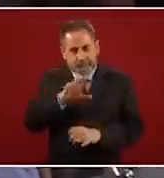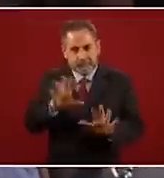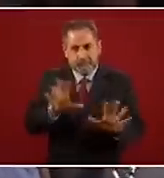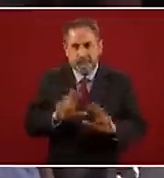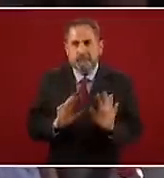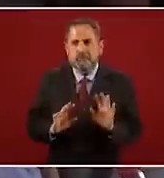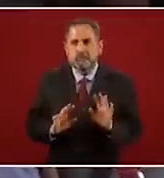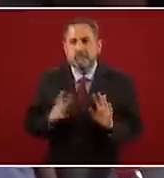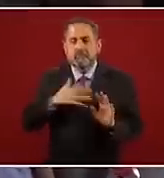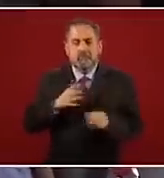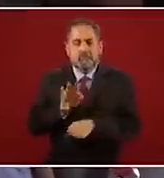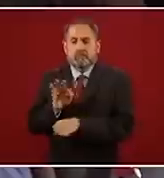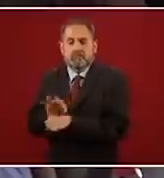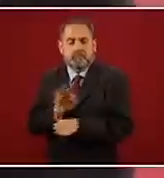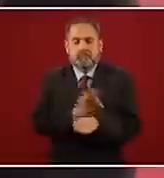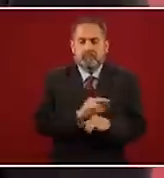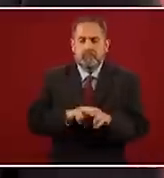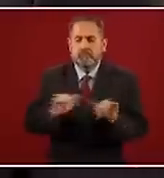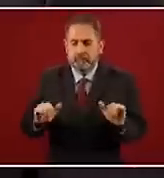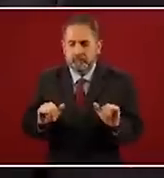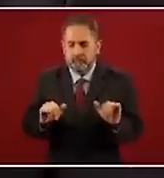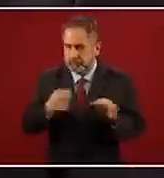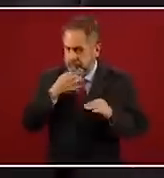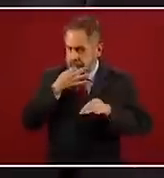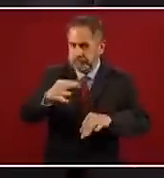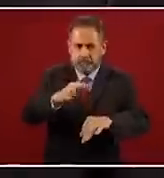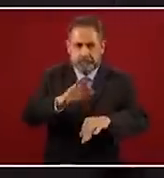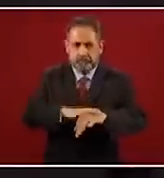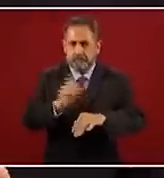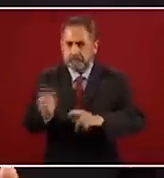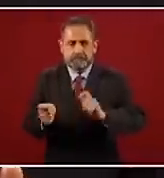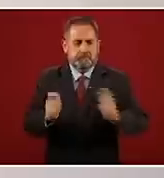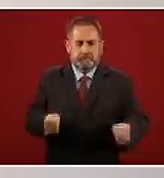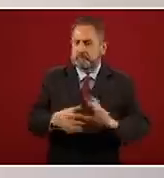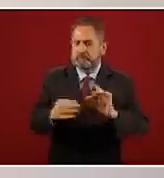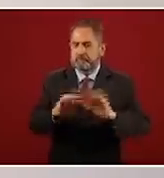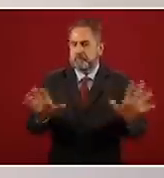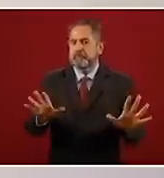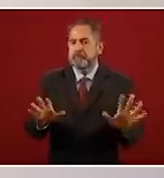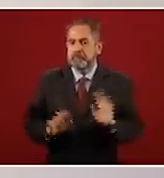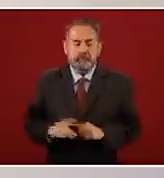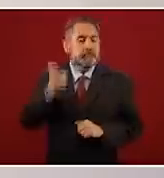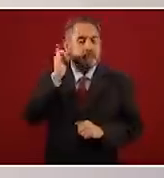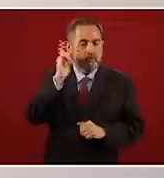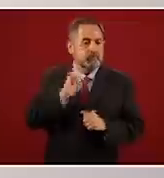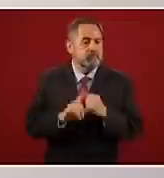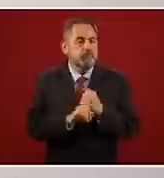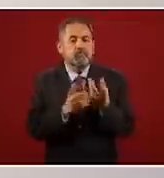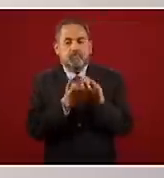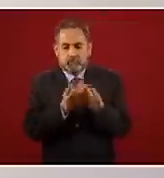No generalizar. Yo no estoy defendiendo a nadie, nada más estoy ubicando cómo están las cosas. Entonces, ojalá y se